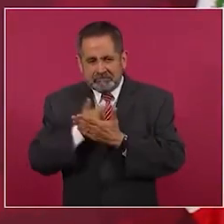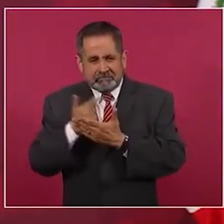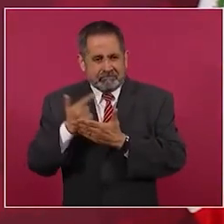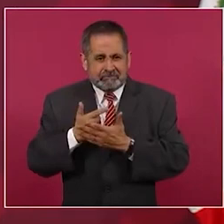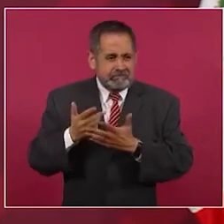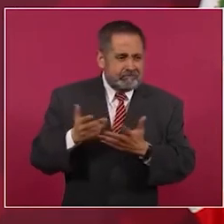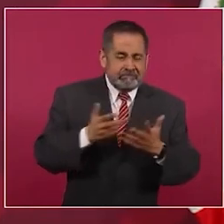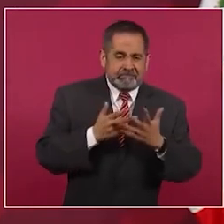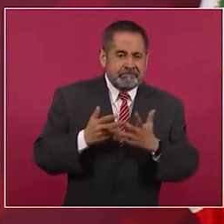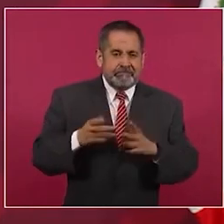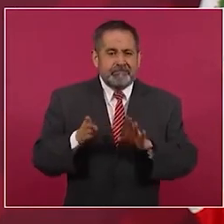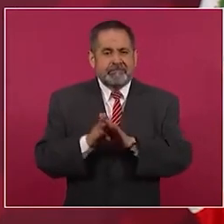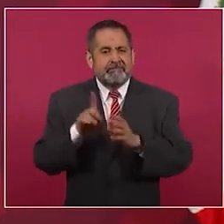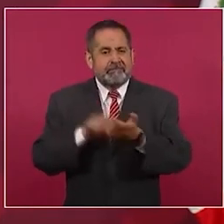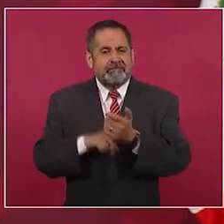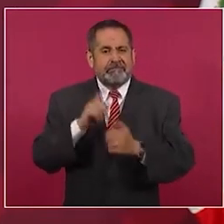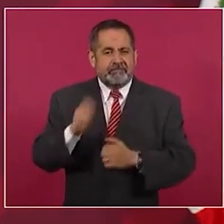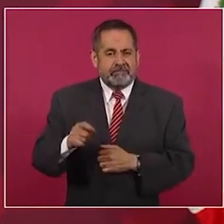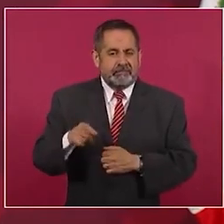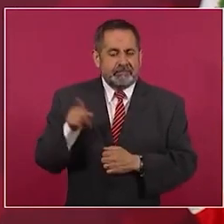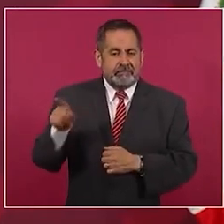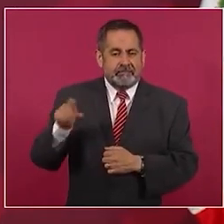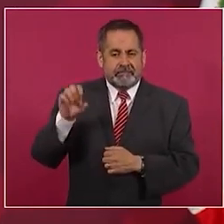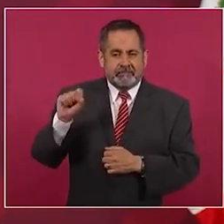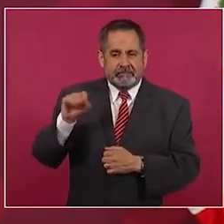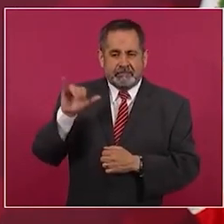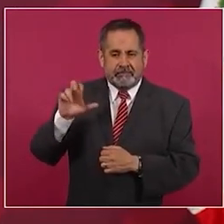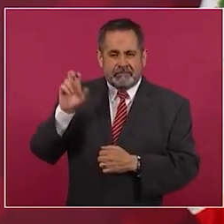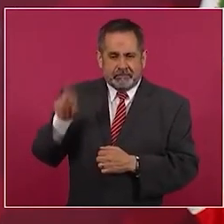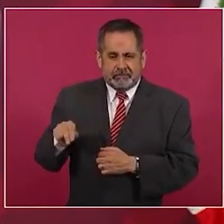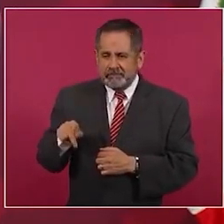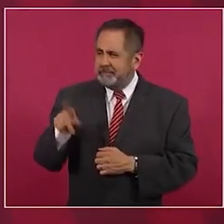en la Suprema Corte.